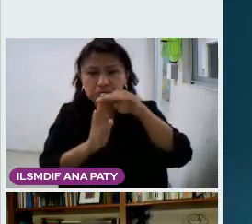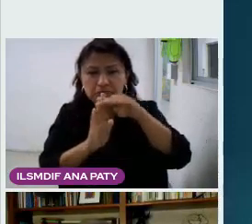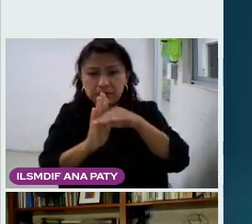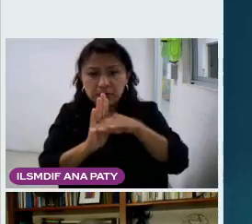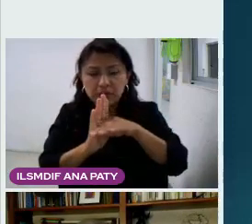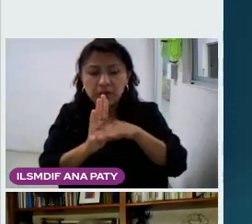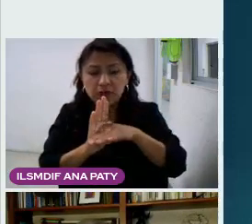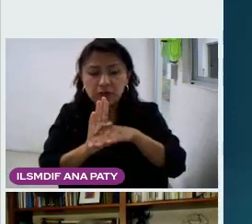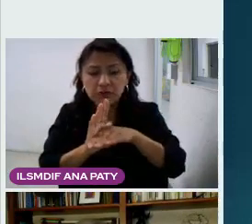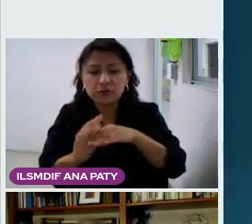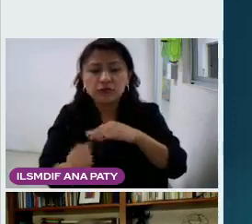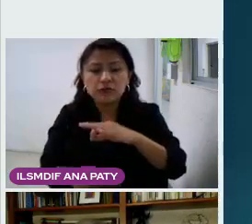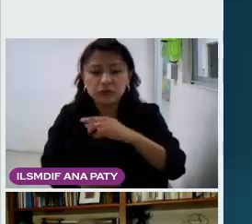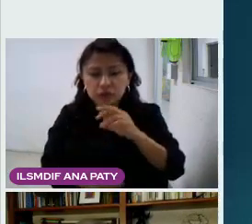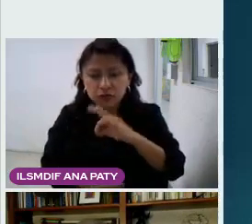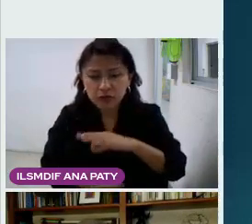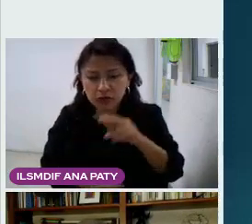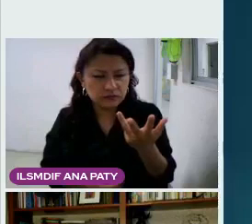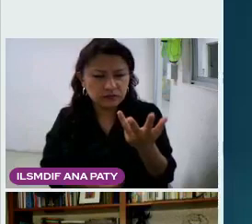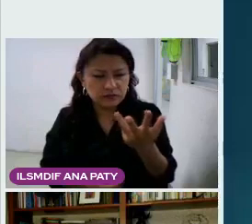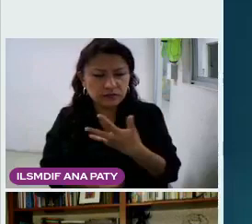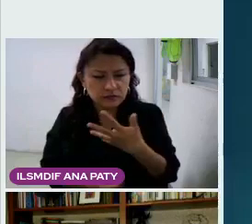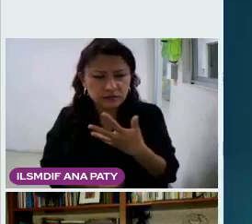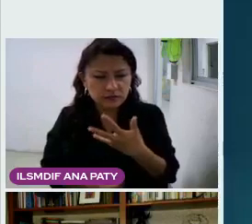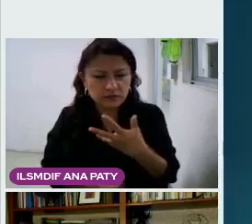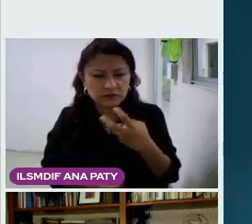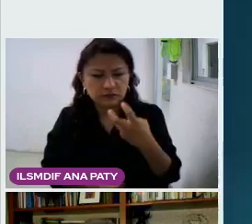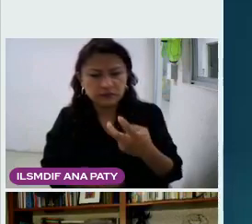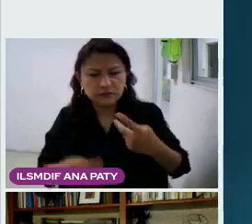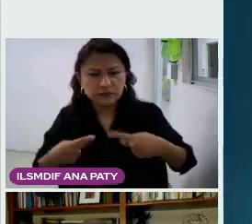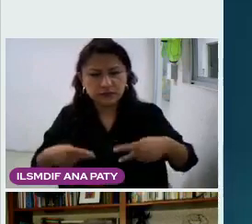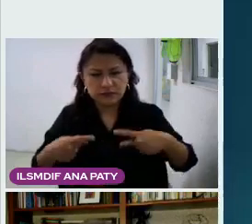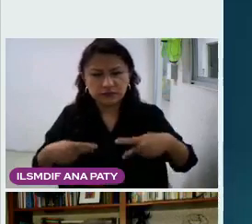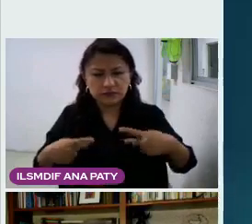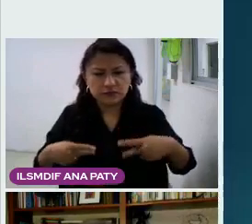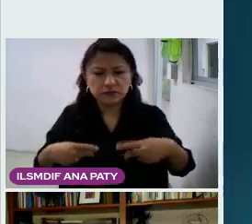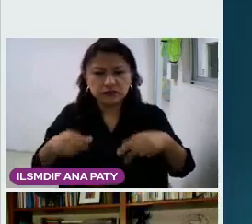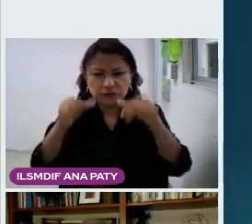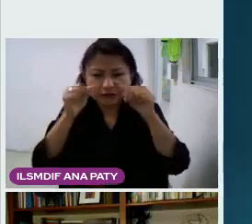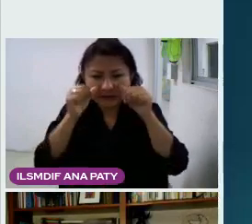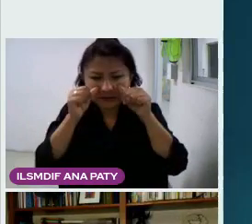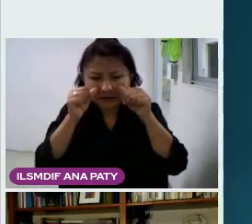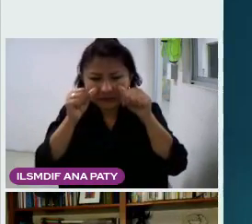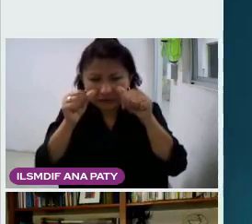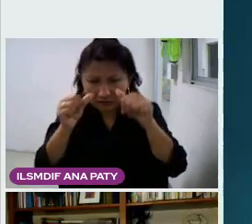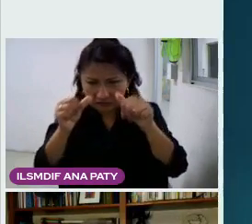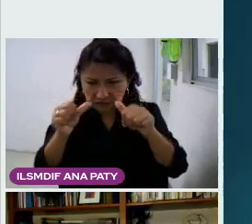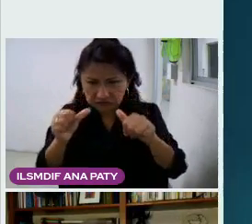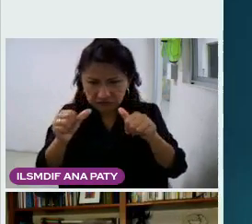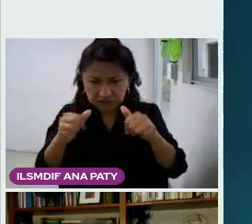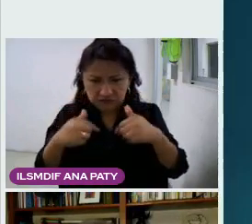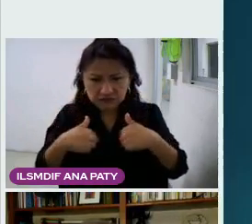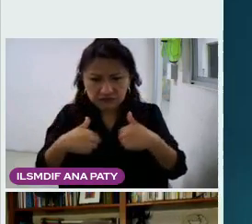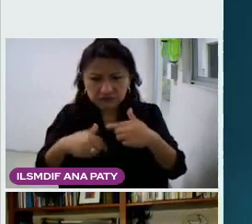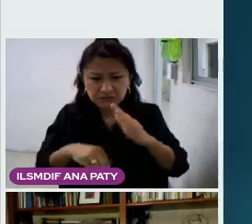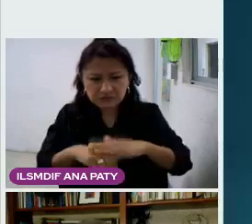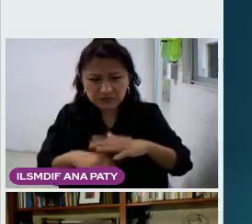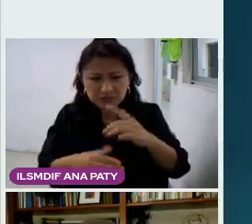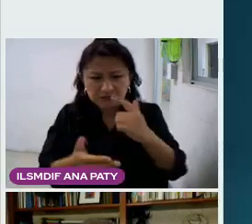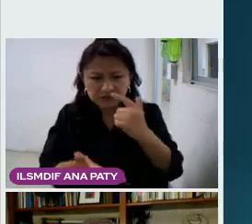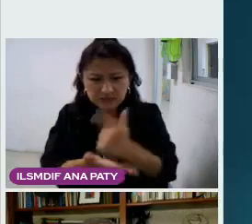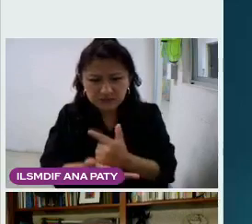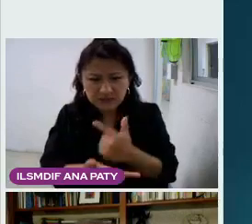biológicos también involucrados. Por eso se dice que es multifactorial. Y las consecuencias, la que sigue, serían